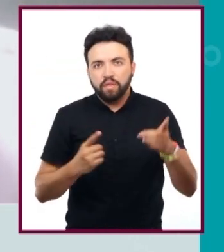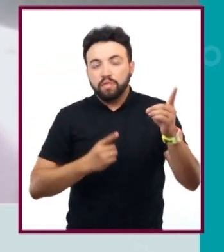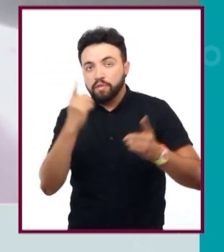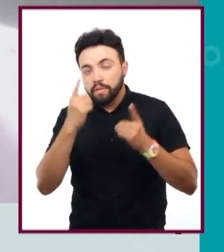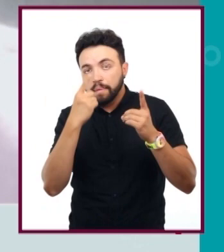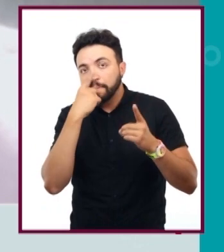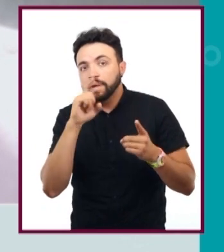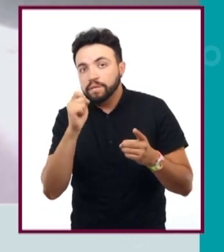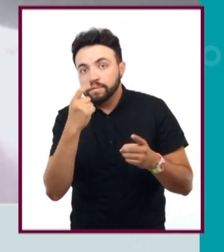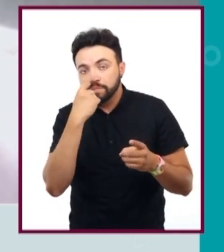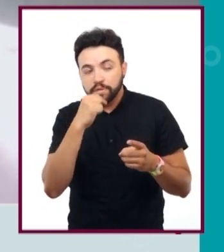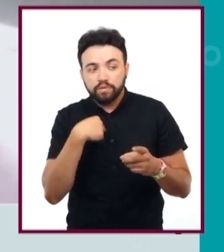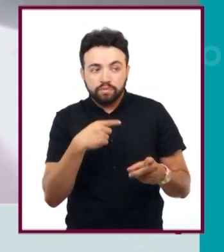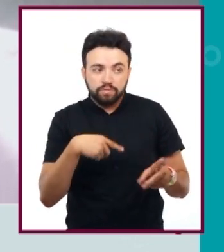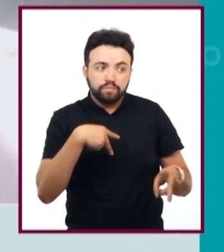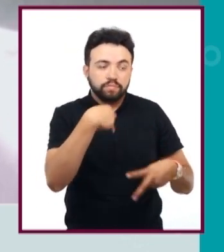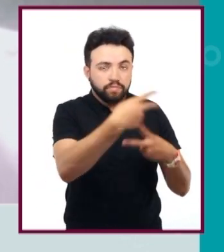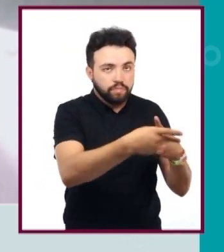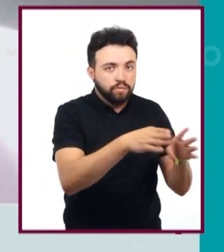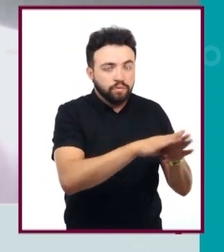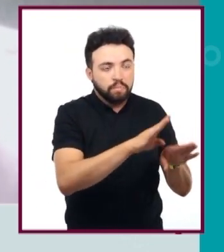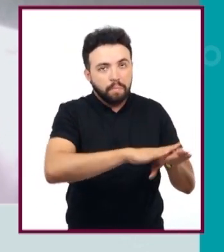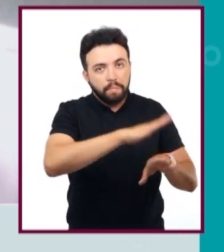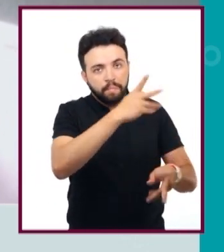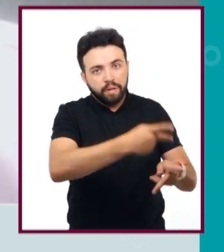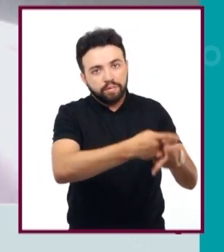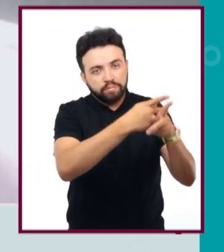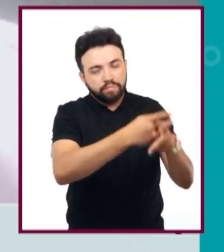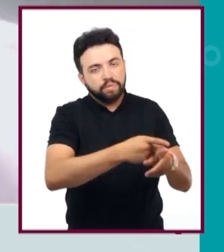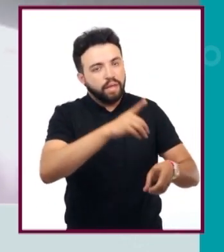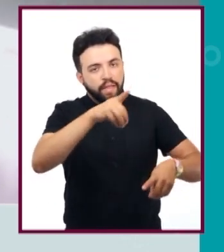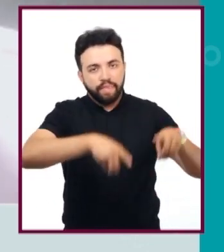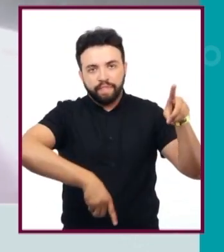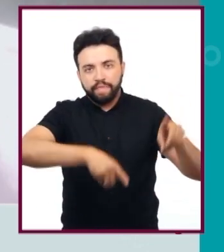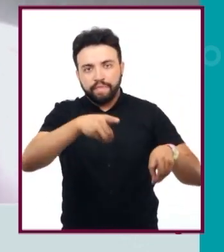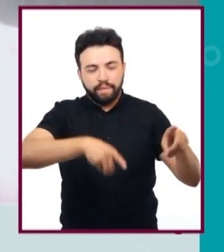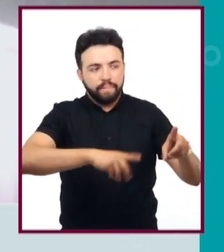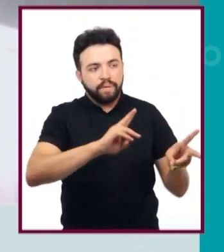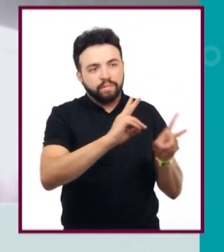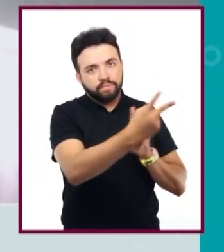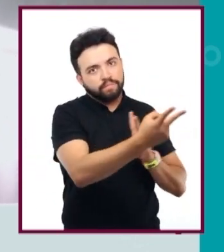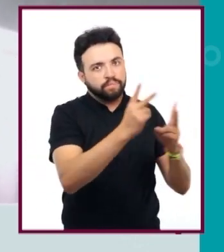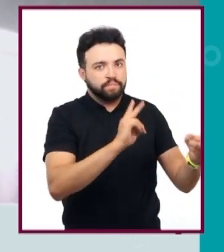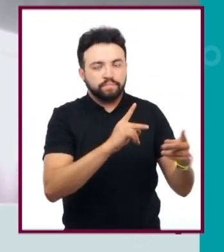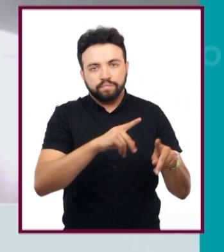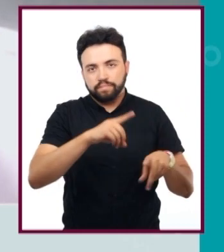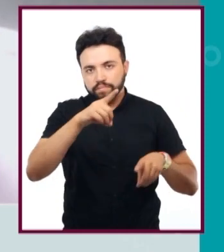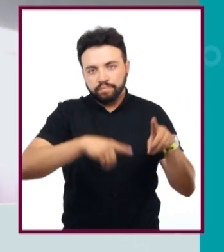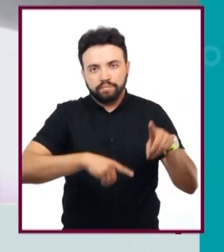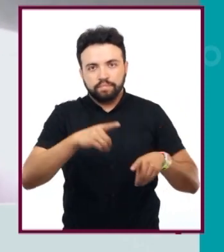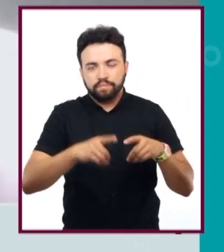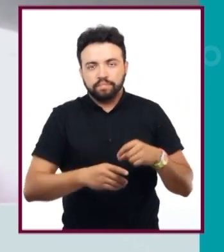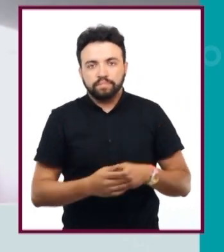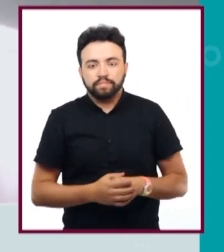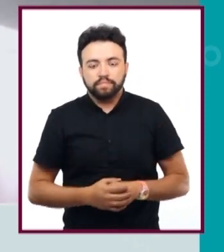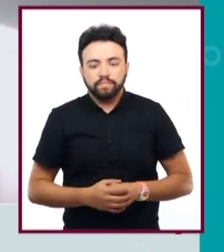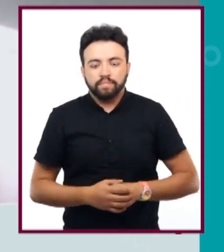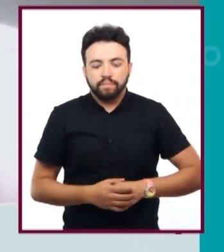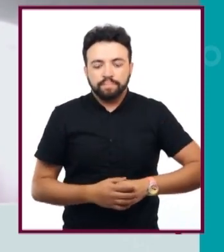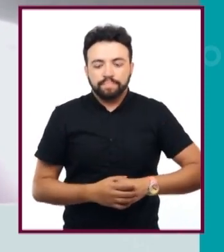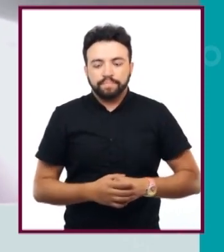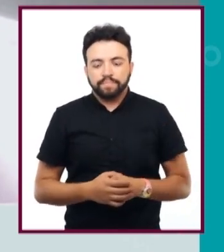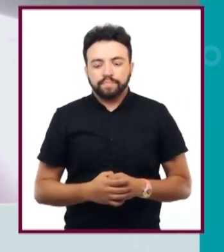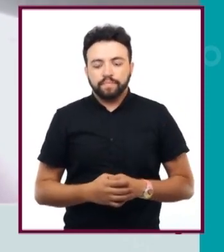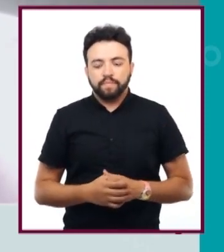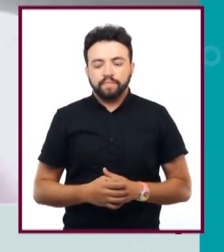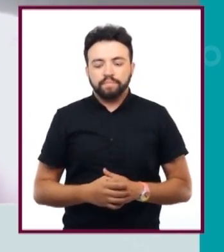y dudas para así posteriormente yo tenerles más paciencia a ellos o ellos a mí, dependiendo de qué